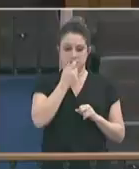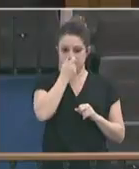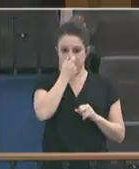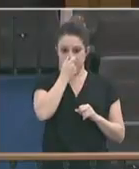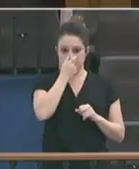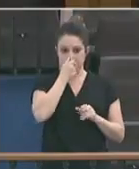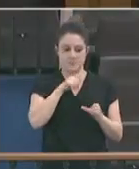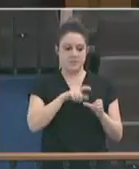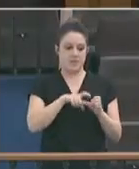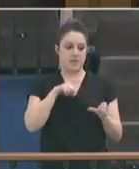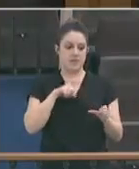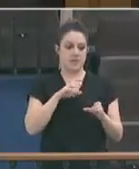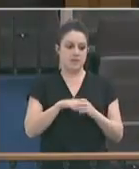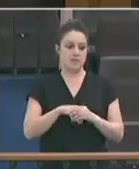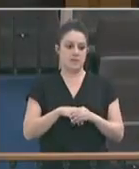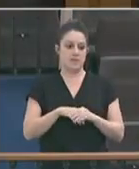abstenciones,